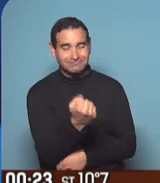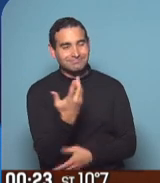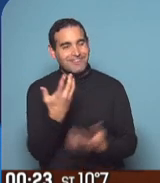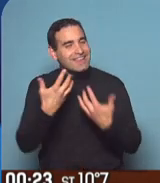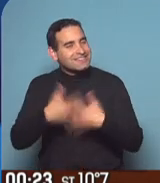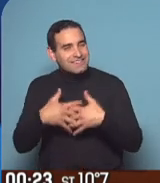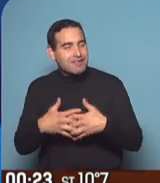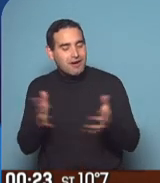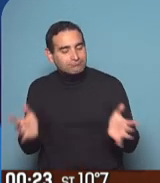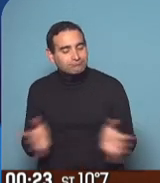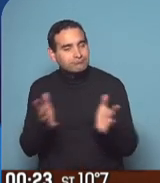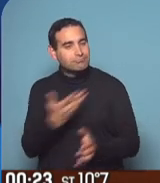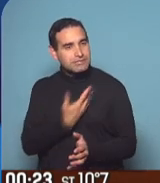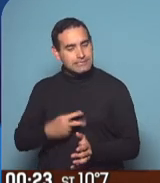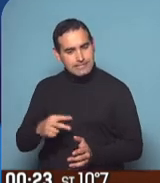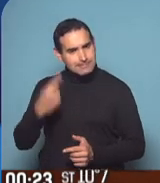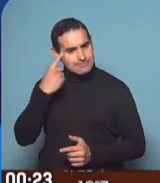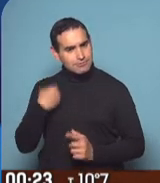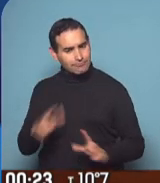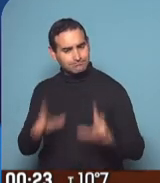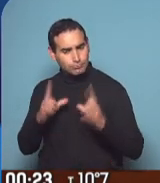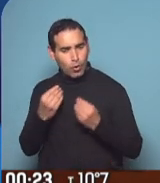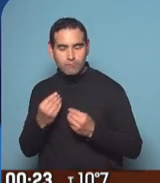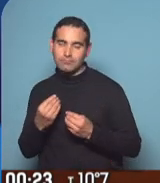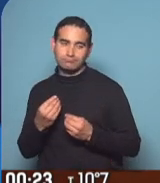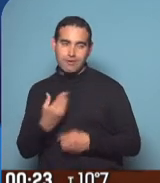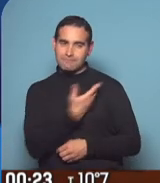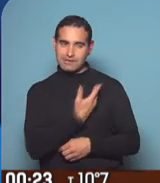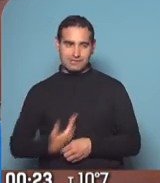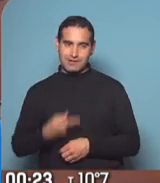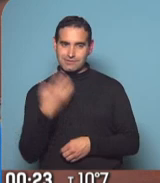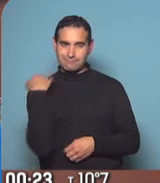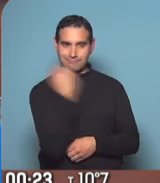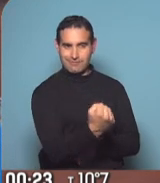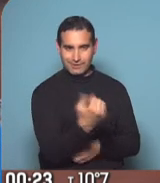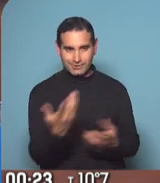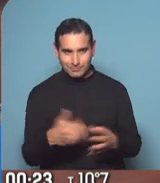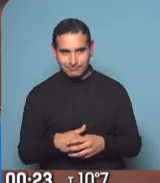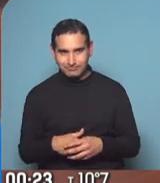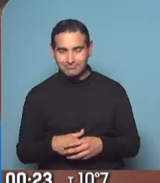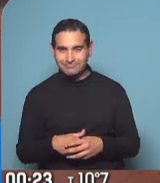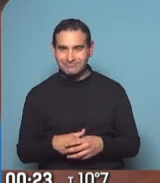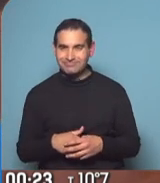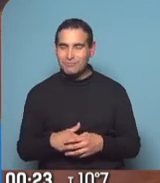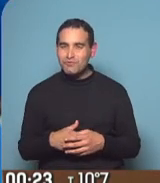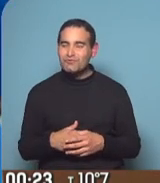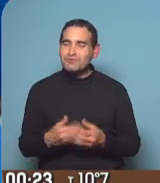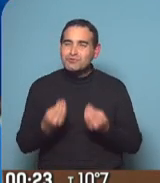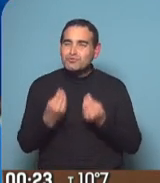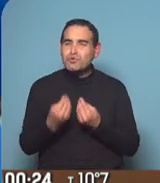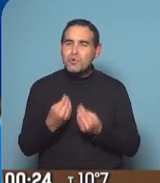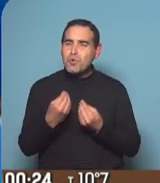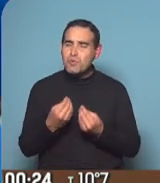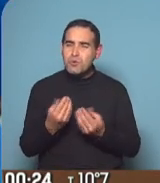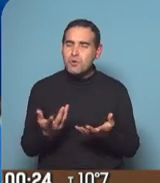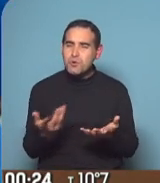incentiva al vicepresidente para sacarse de encima al presidente justamente como se hace entonces para que